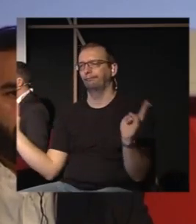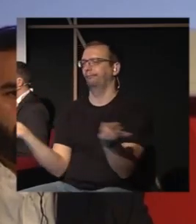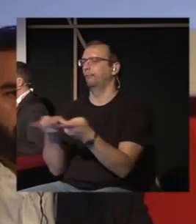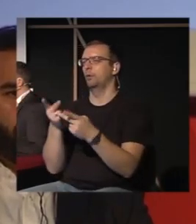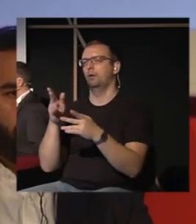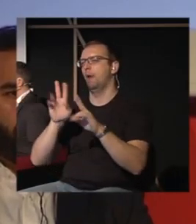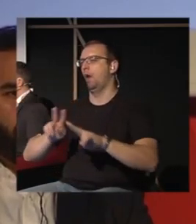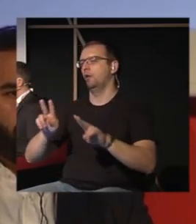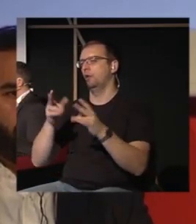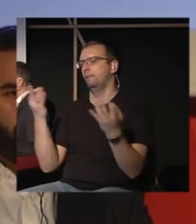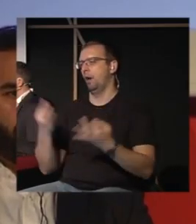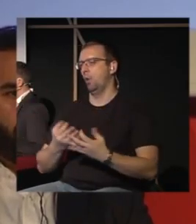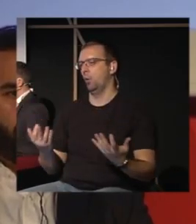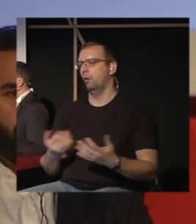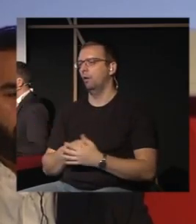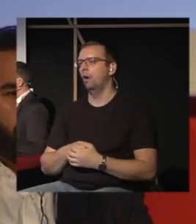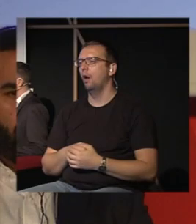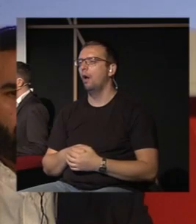daría